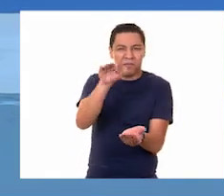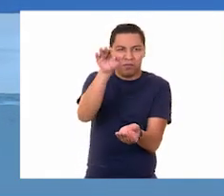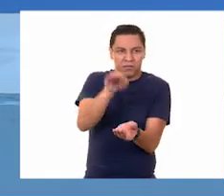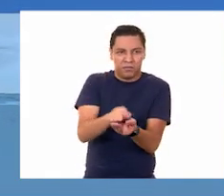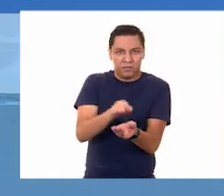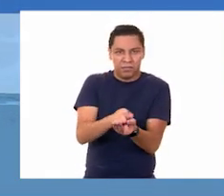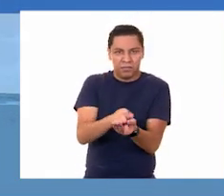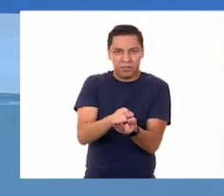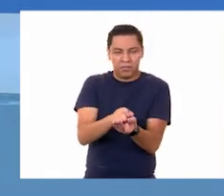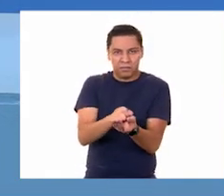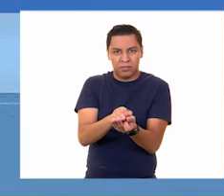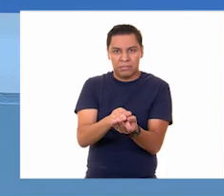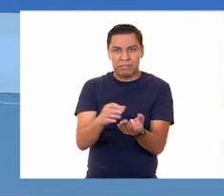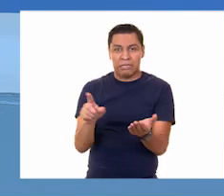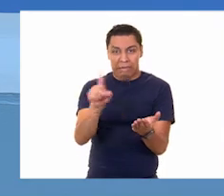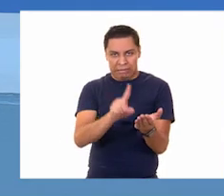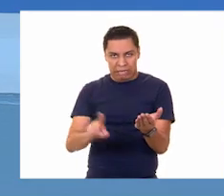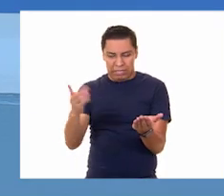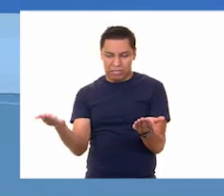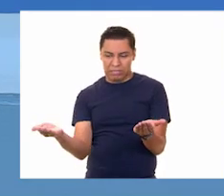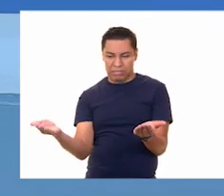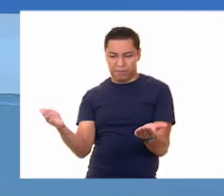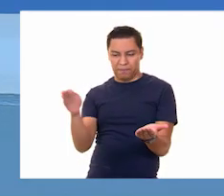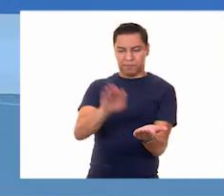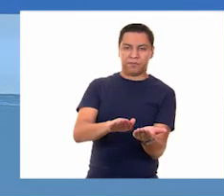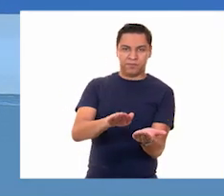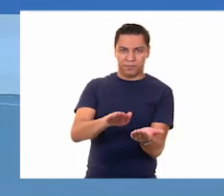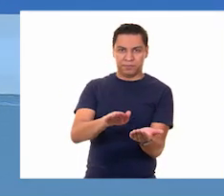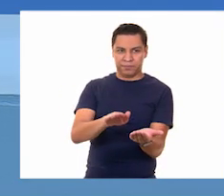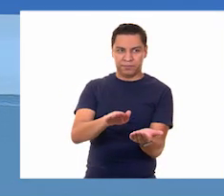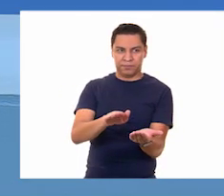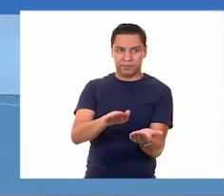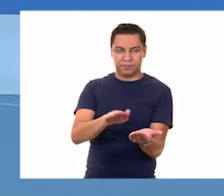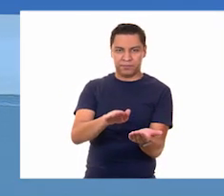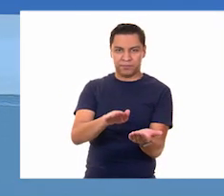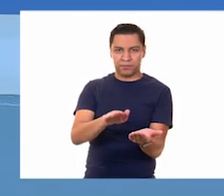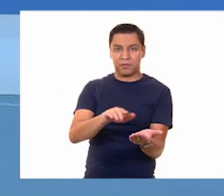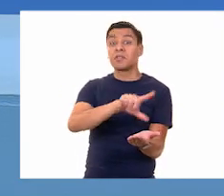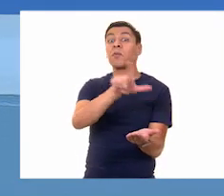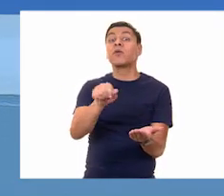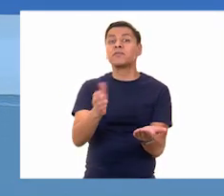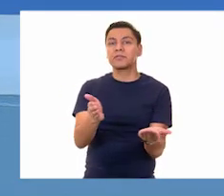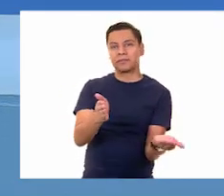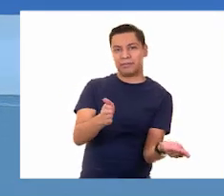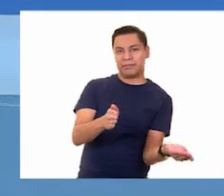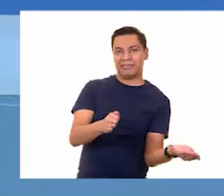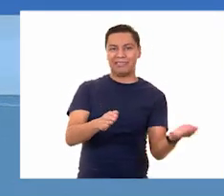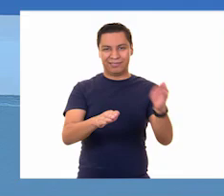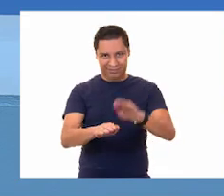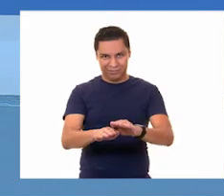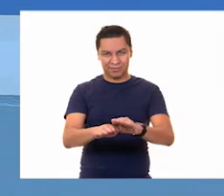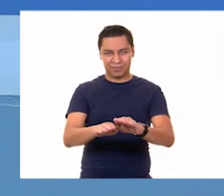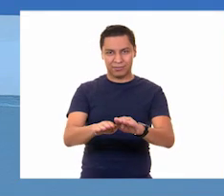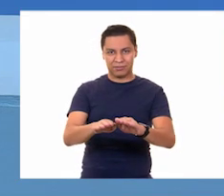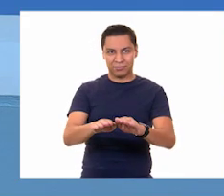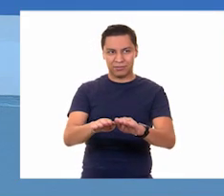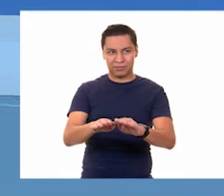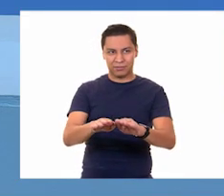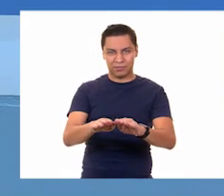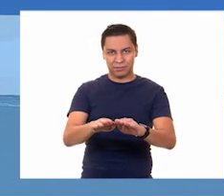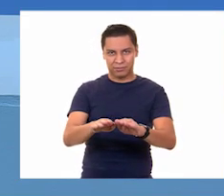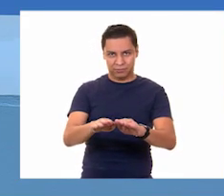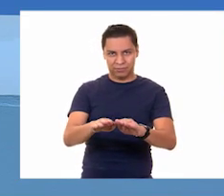entonces se cubre con la parte derecha de la hoja. Así es. Ajá. Y luego con la parte izquierda. Esta quedaría